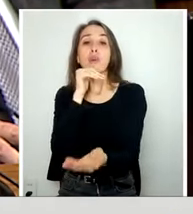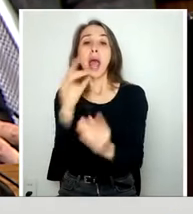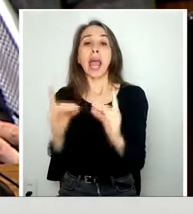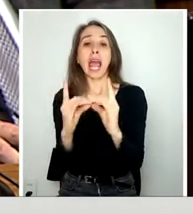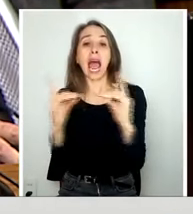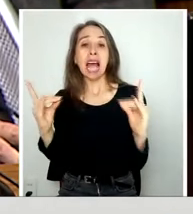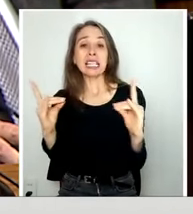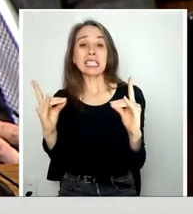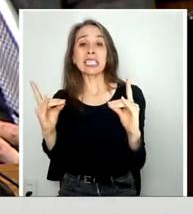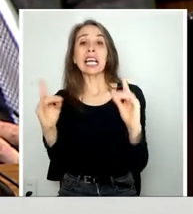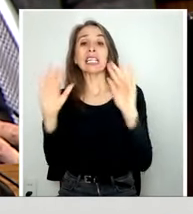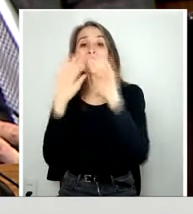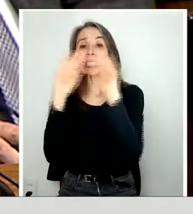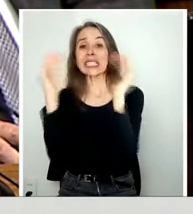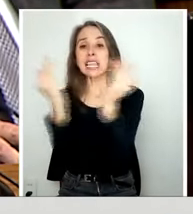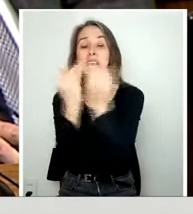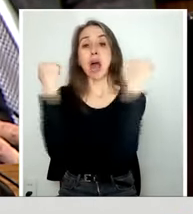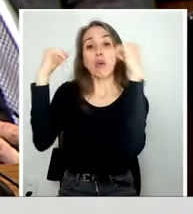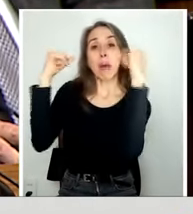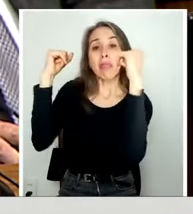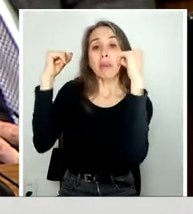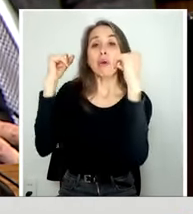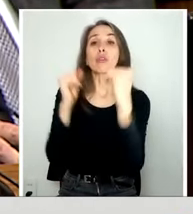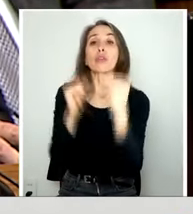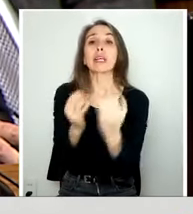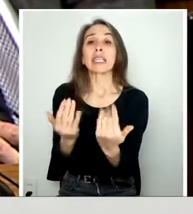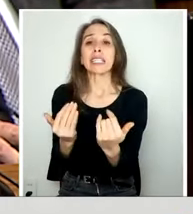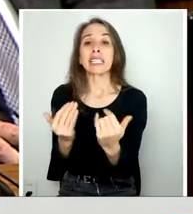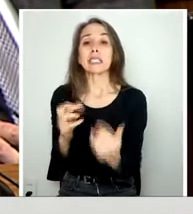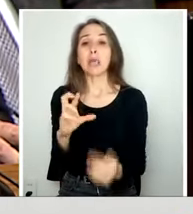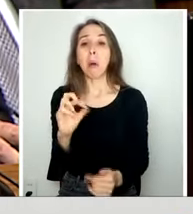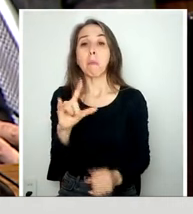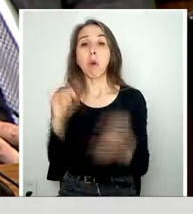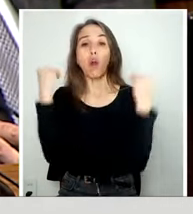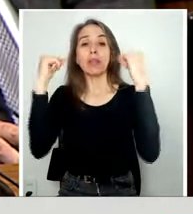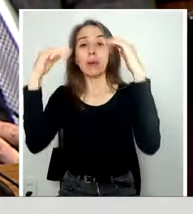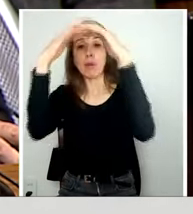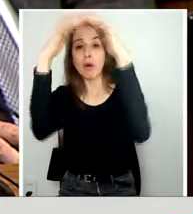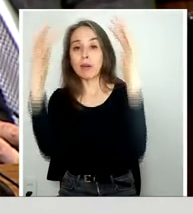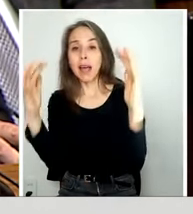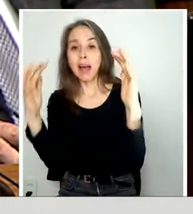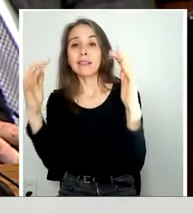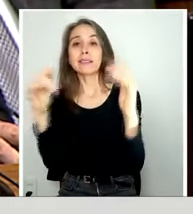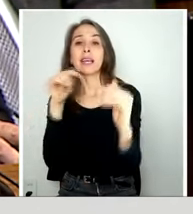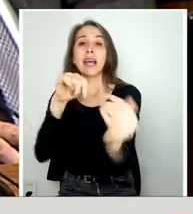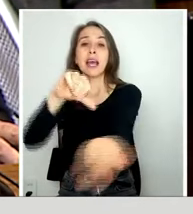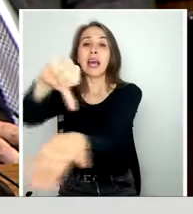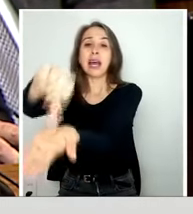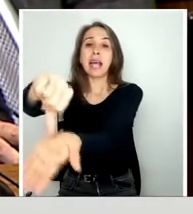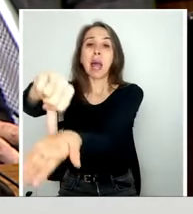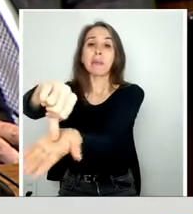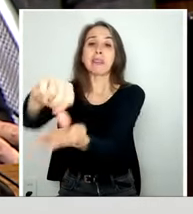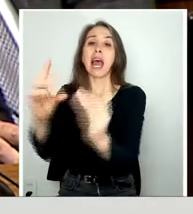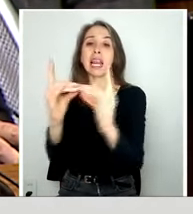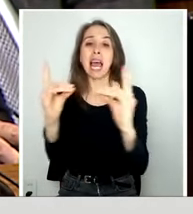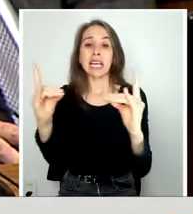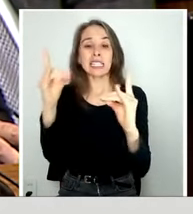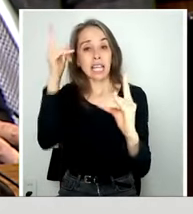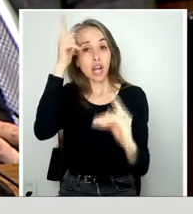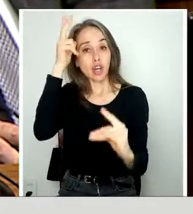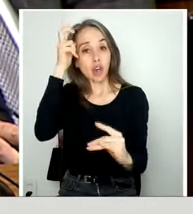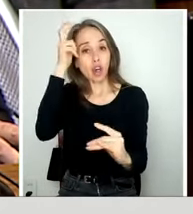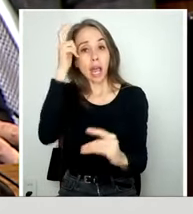hoy día la necesidad por ejemplo de un polideportivo en la capital de la región de aysén en coyhaique es urgente